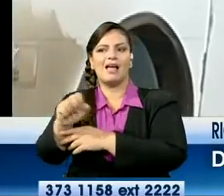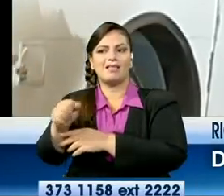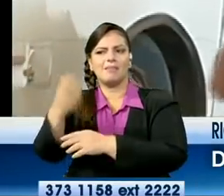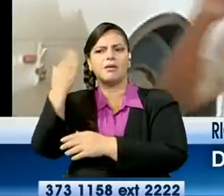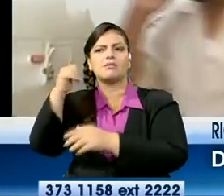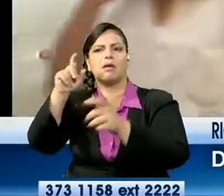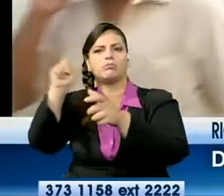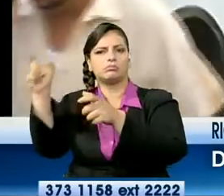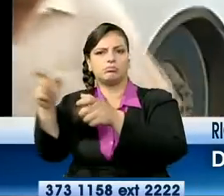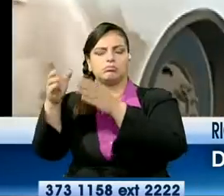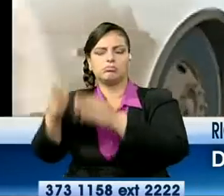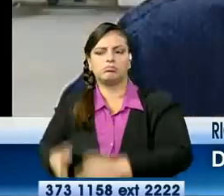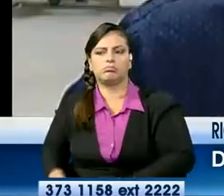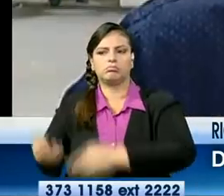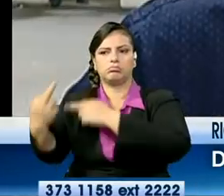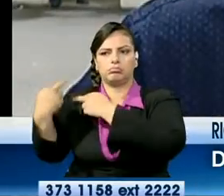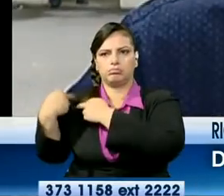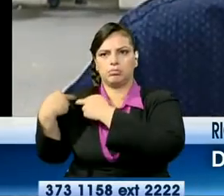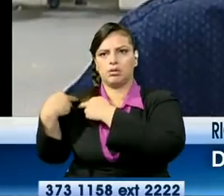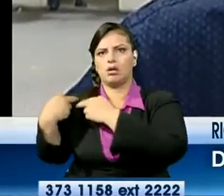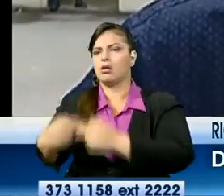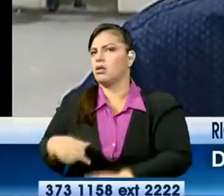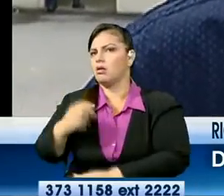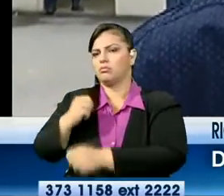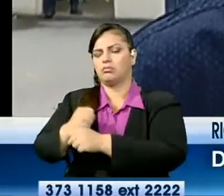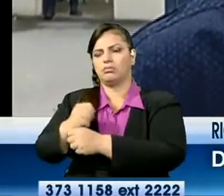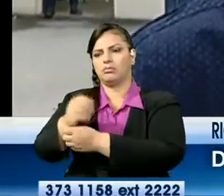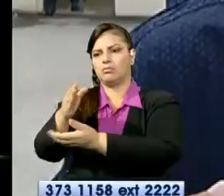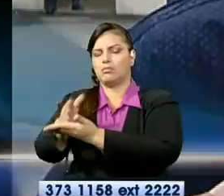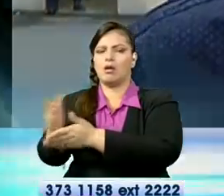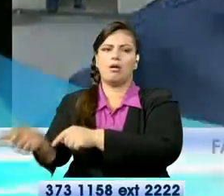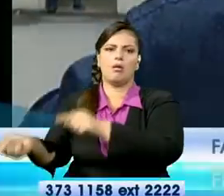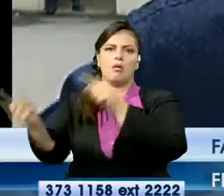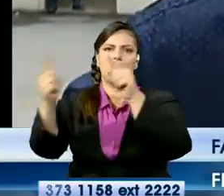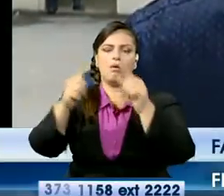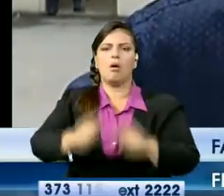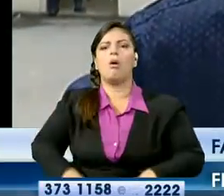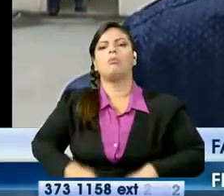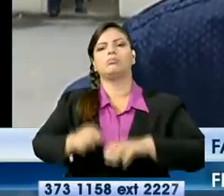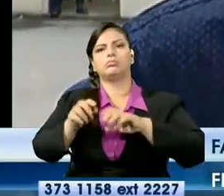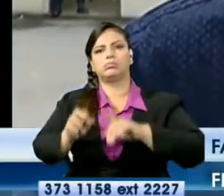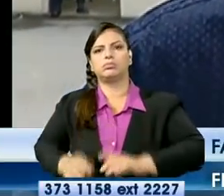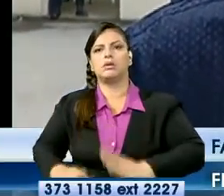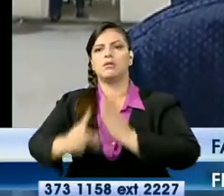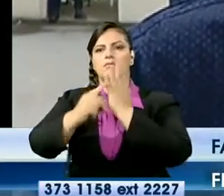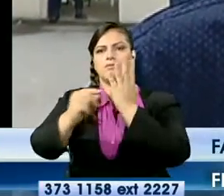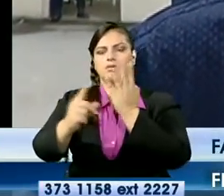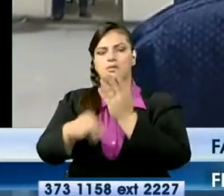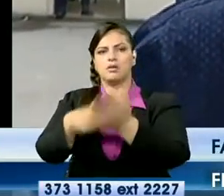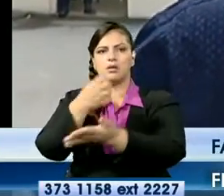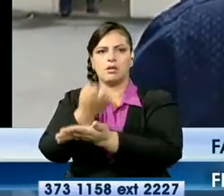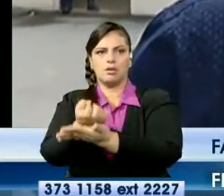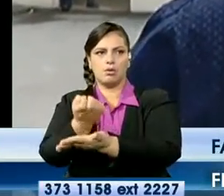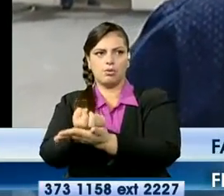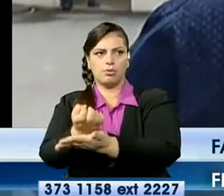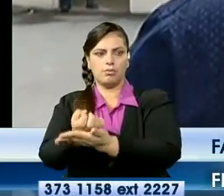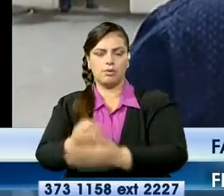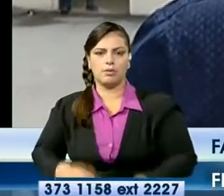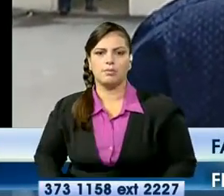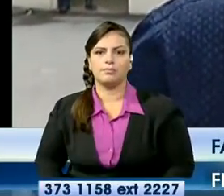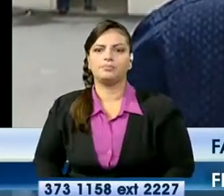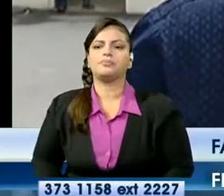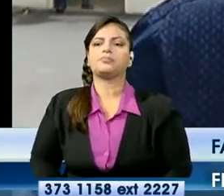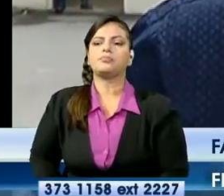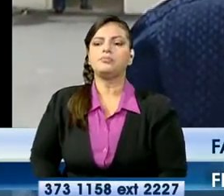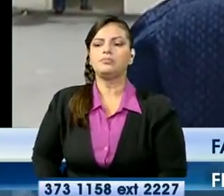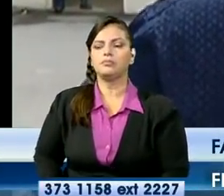Financiero y Económico. A la par de esta investigación se ha abierto otra investigación que también está no solo en contra de ella, sino de otros